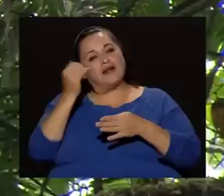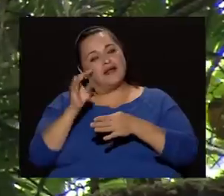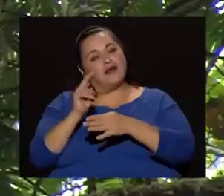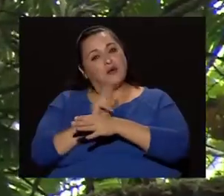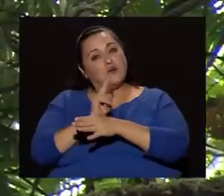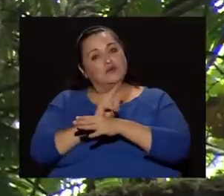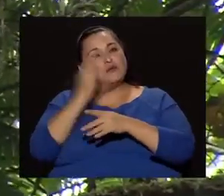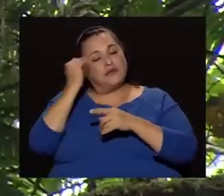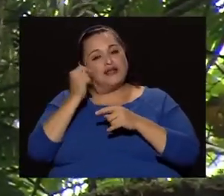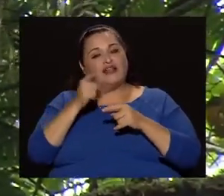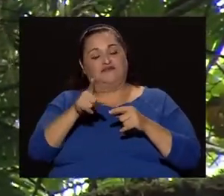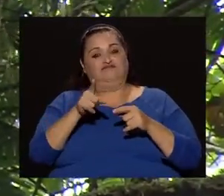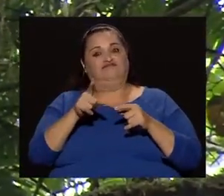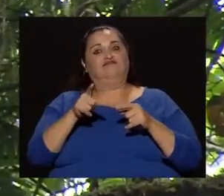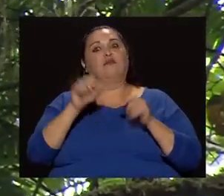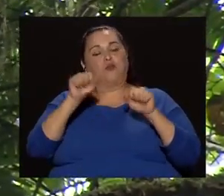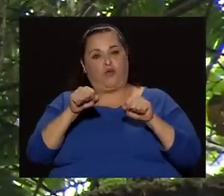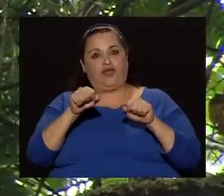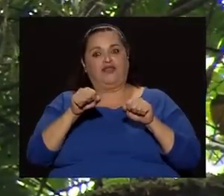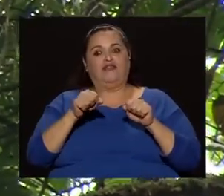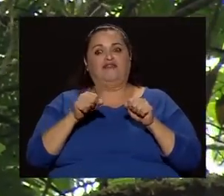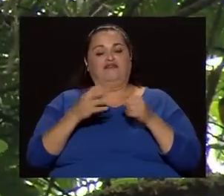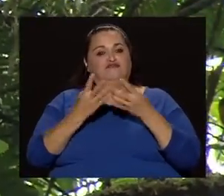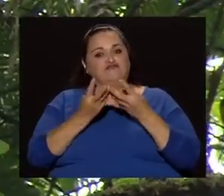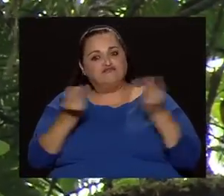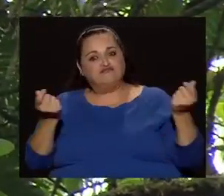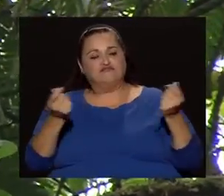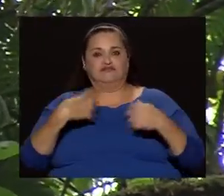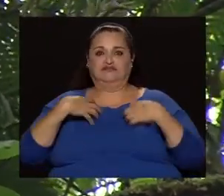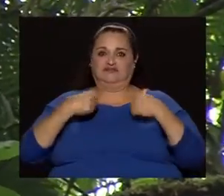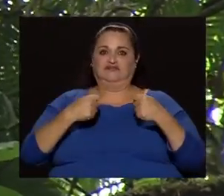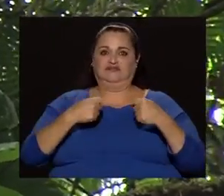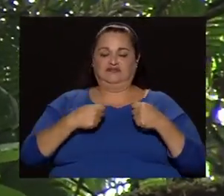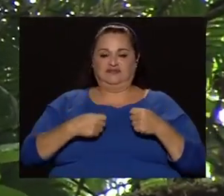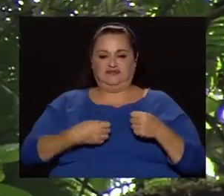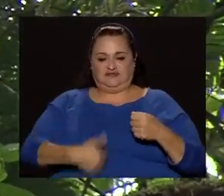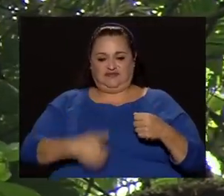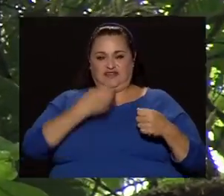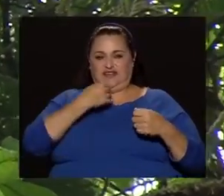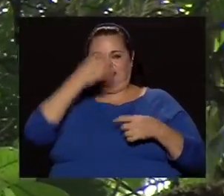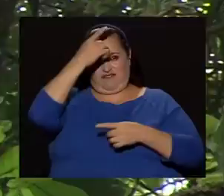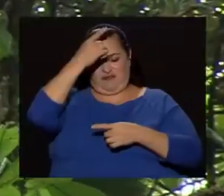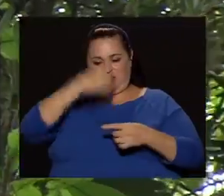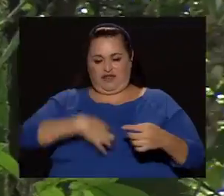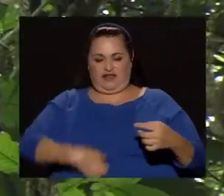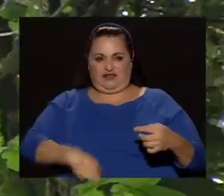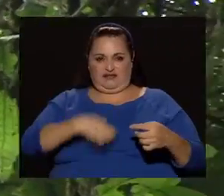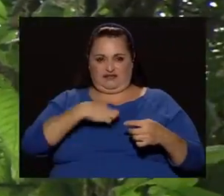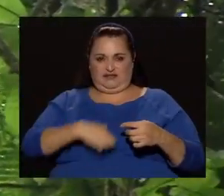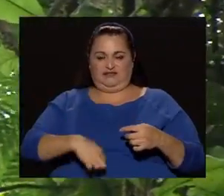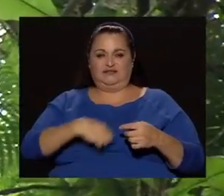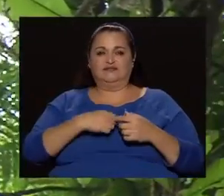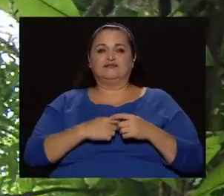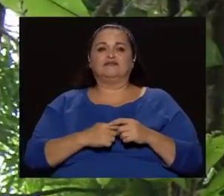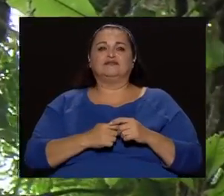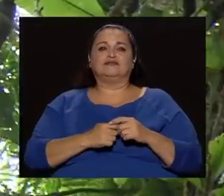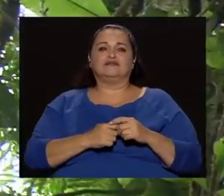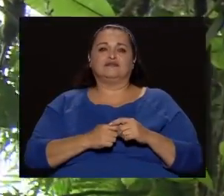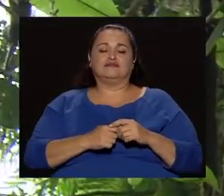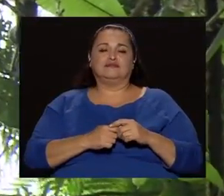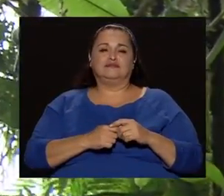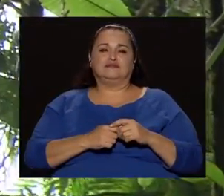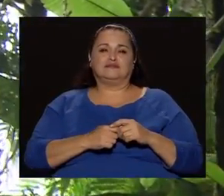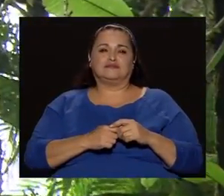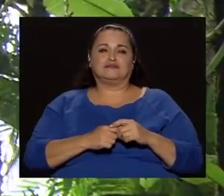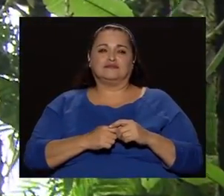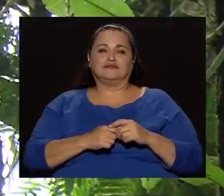culturalmente la está utilizando como plantas medicinales, pero la parte posiblemente más complicada de